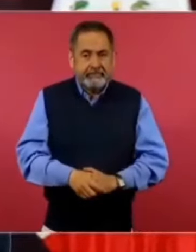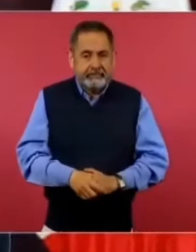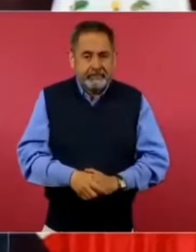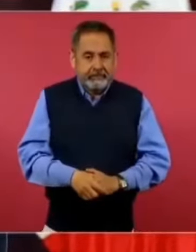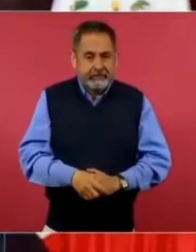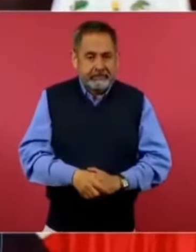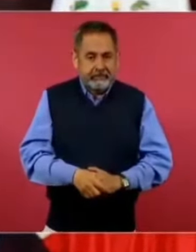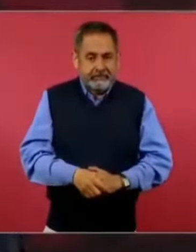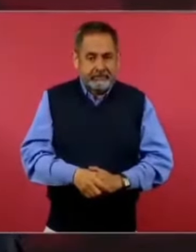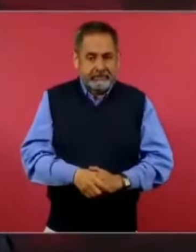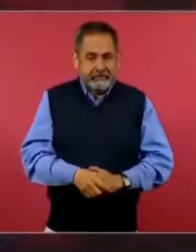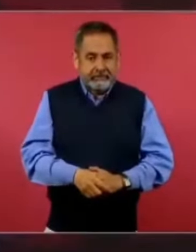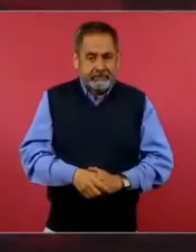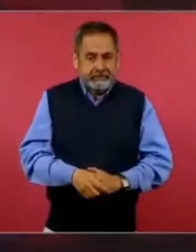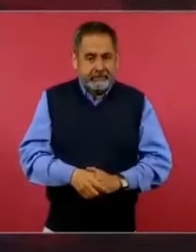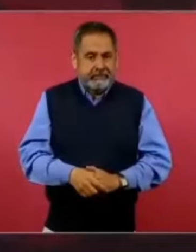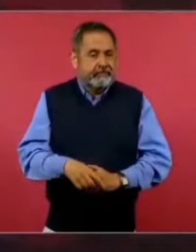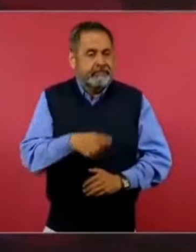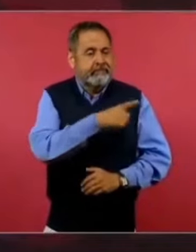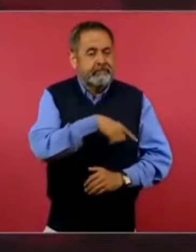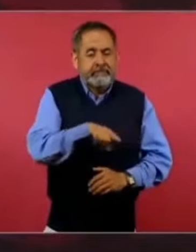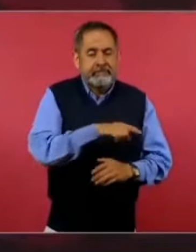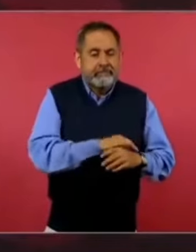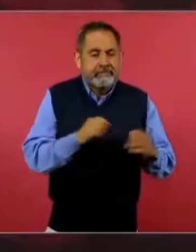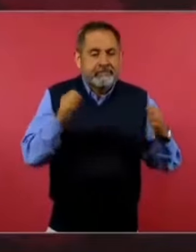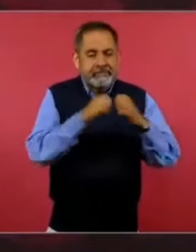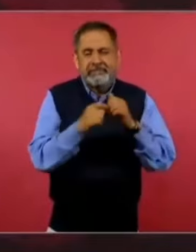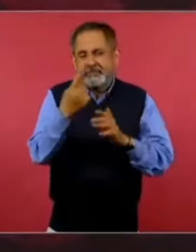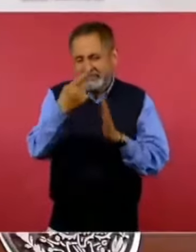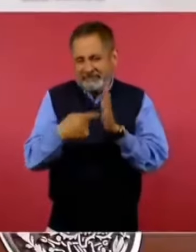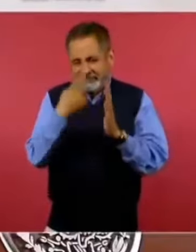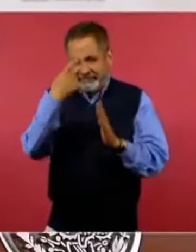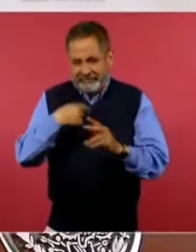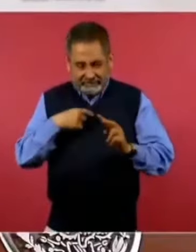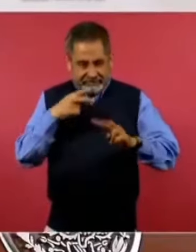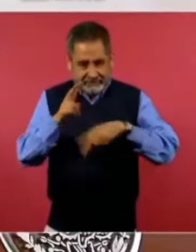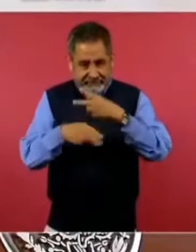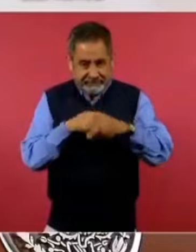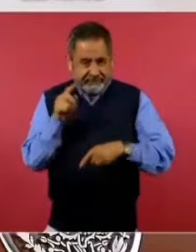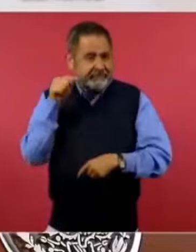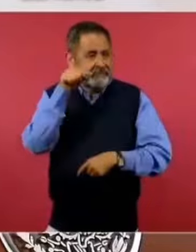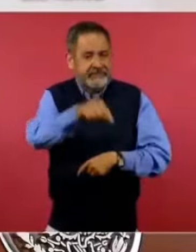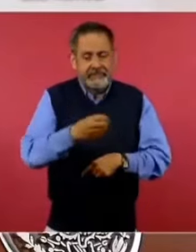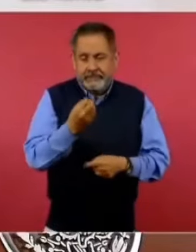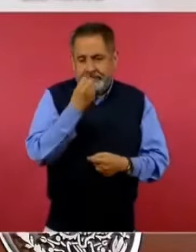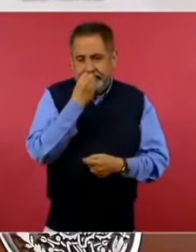porque los engañaron. Una vez fui a una comida,